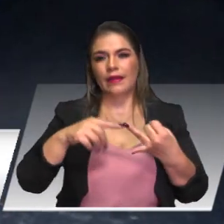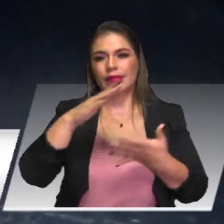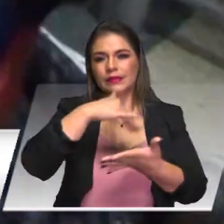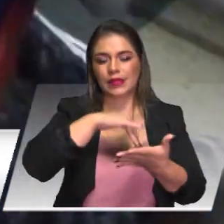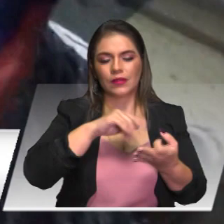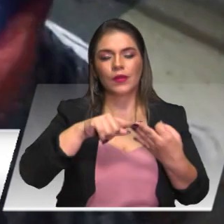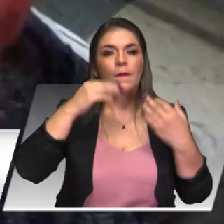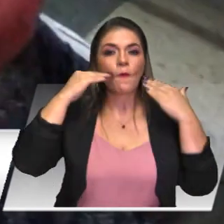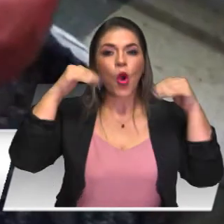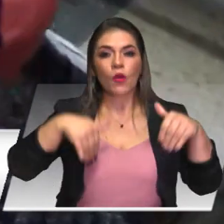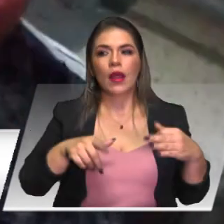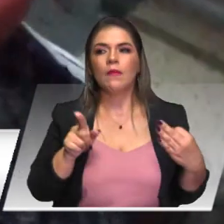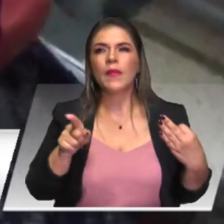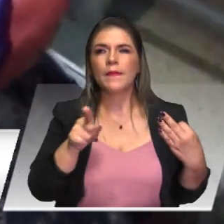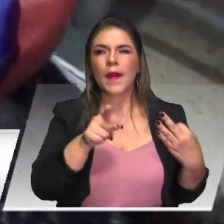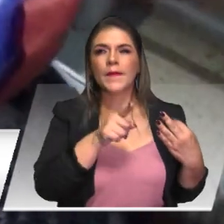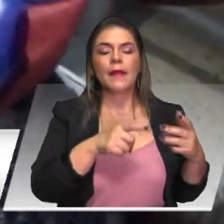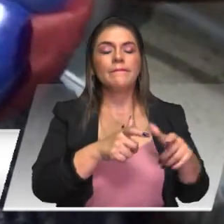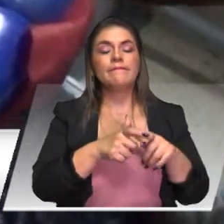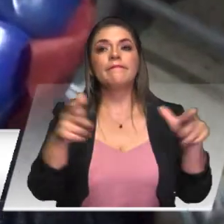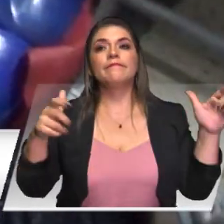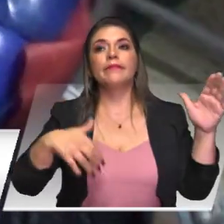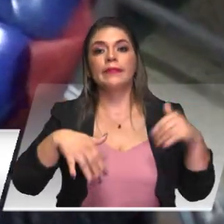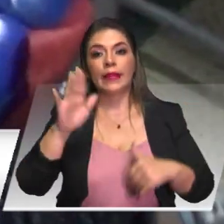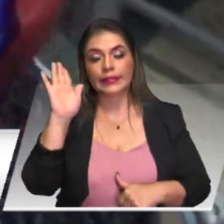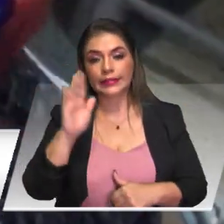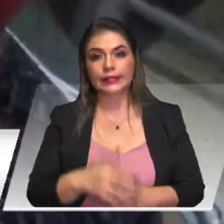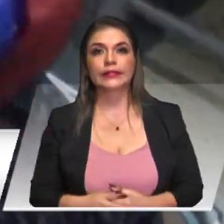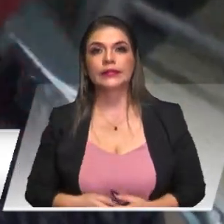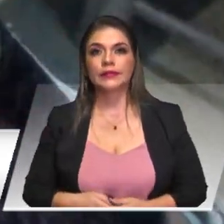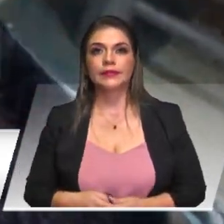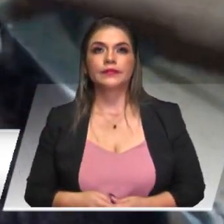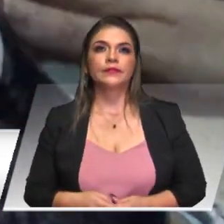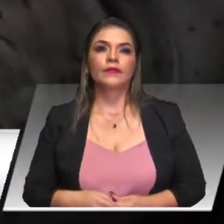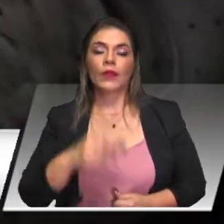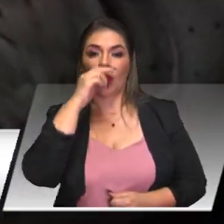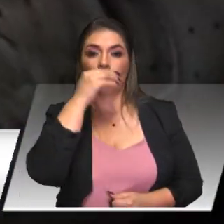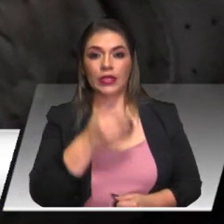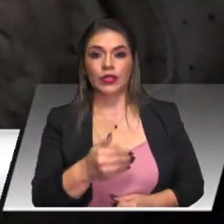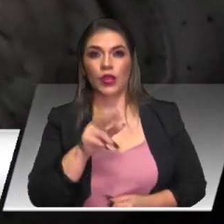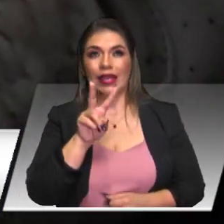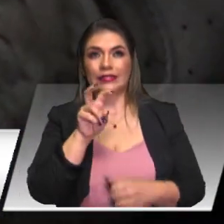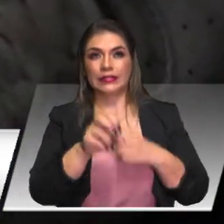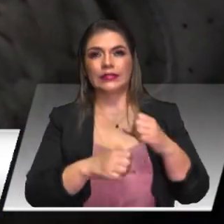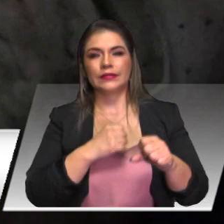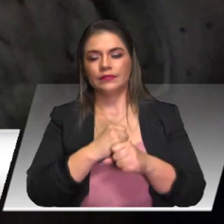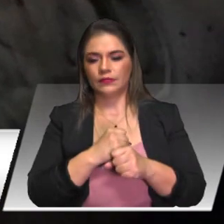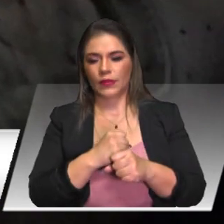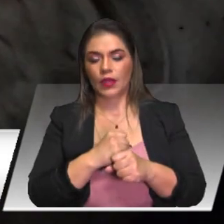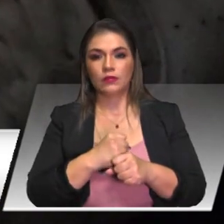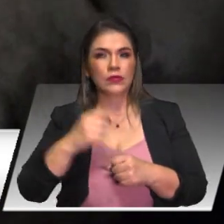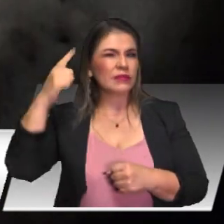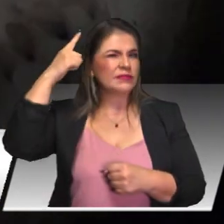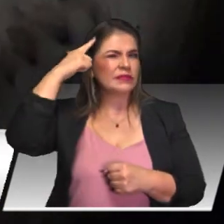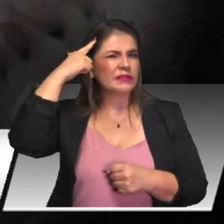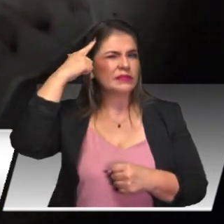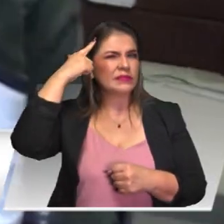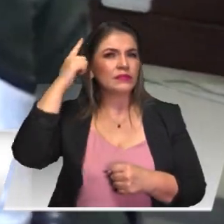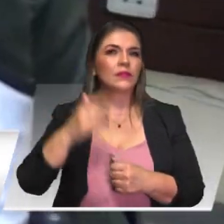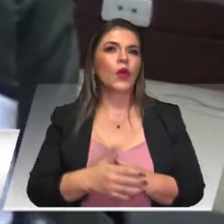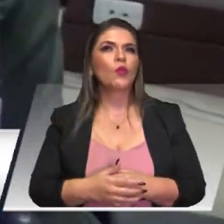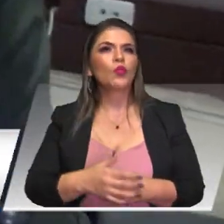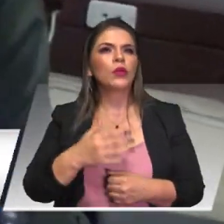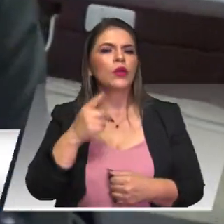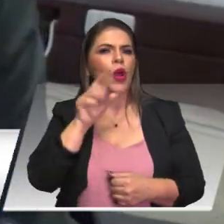el poblado son los lugares donde más se explotan menores un niño de 7 años resultó herido en su cabeza después de que el